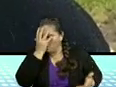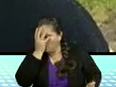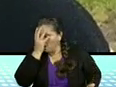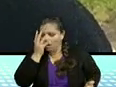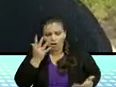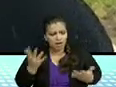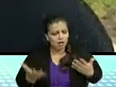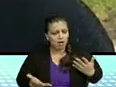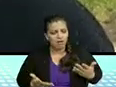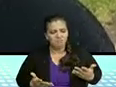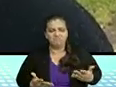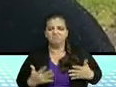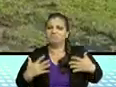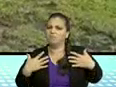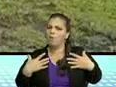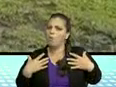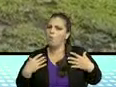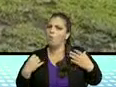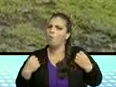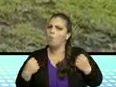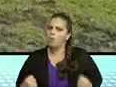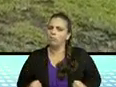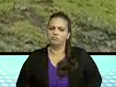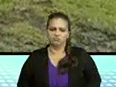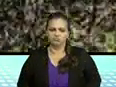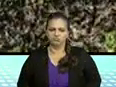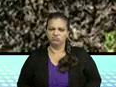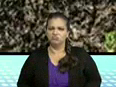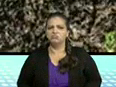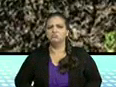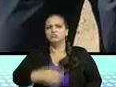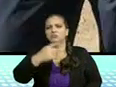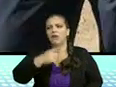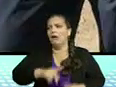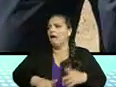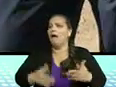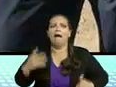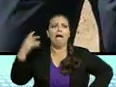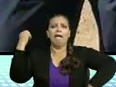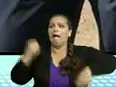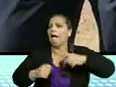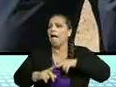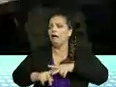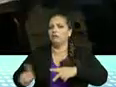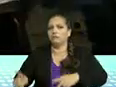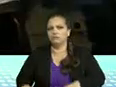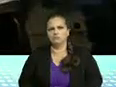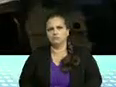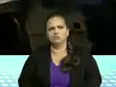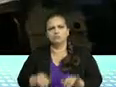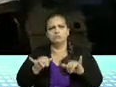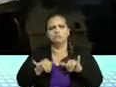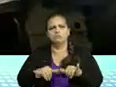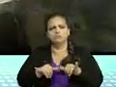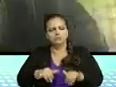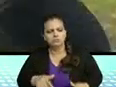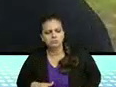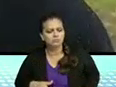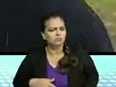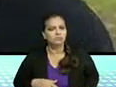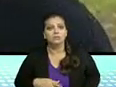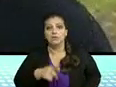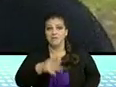viajaban en el carro accidentado y pues lejos de huir como lo hizo la irresponsable conductora, según detalla la